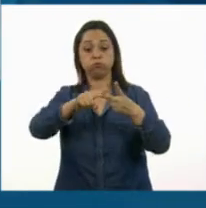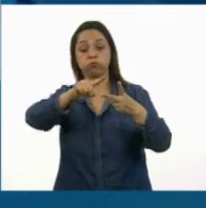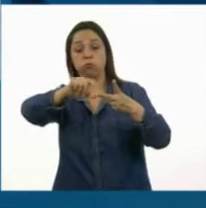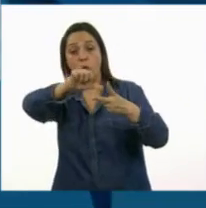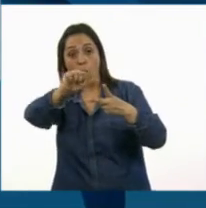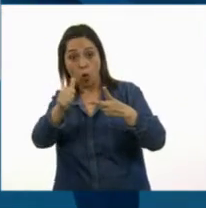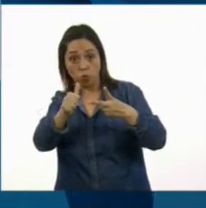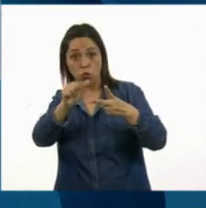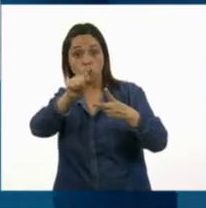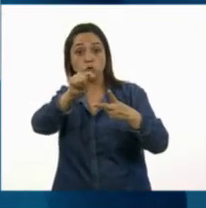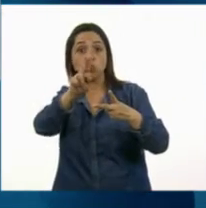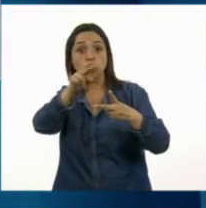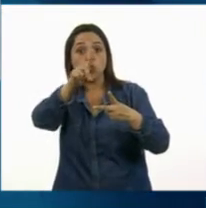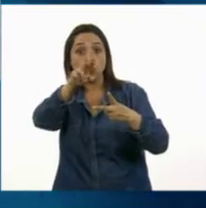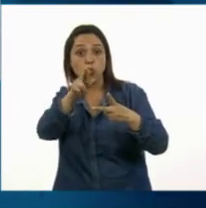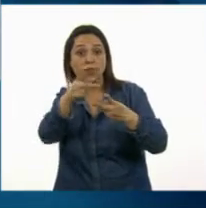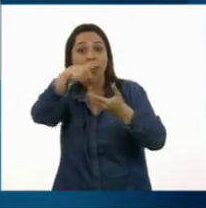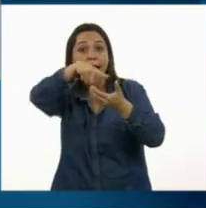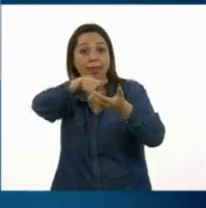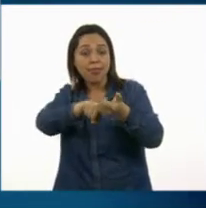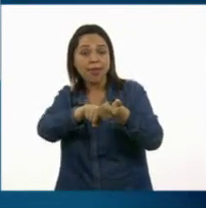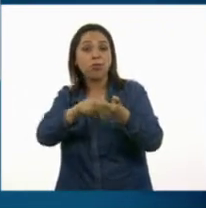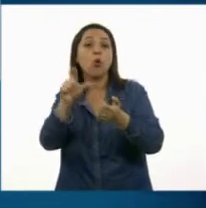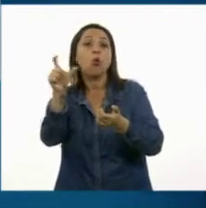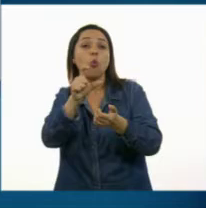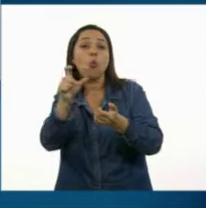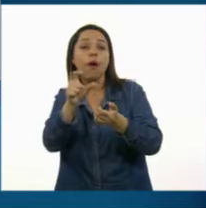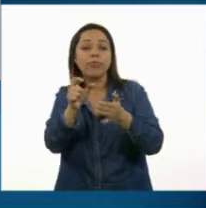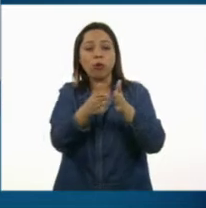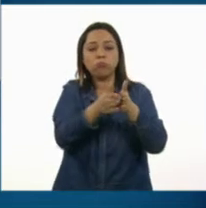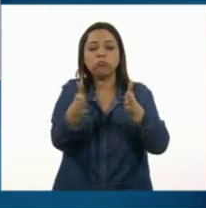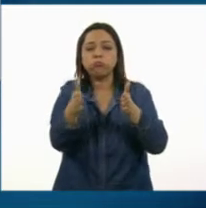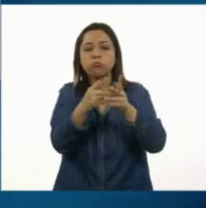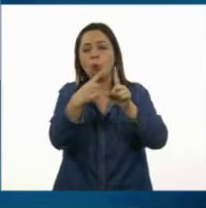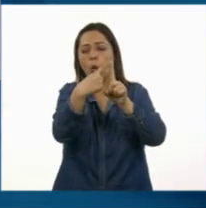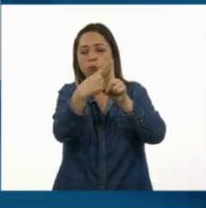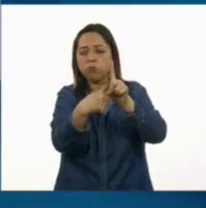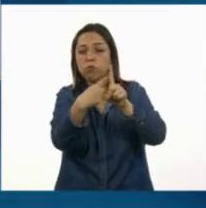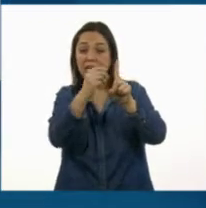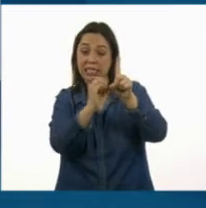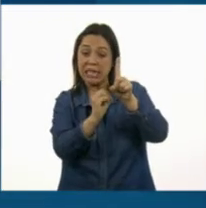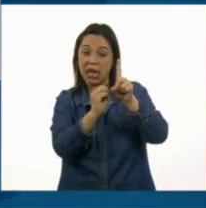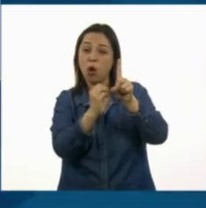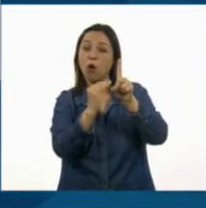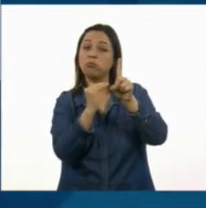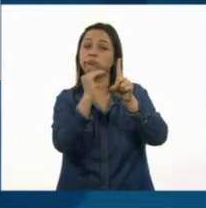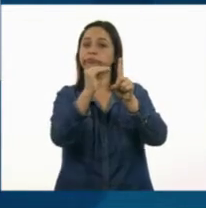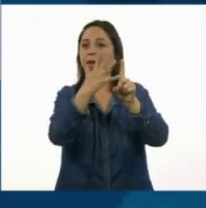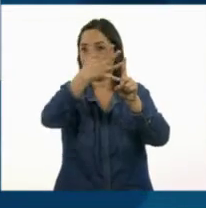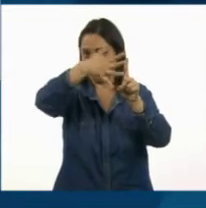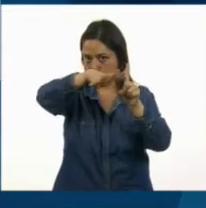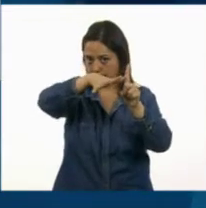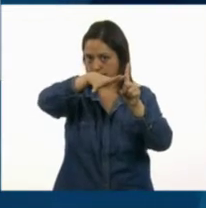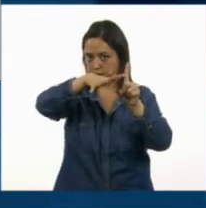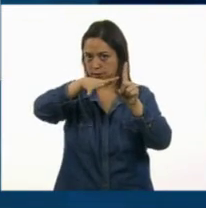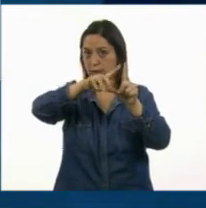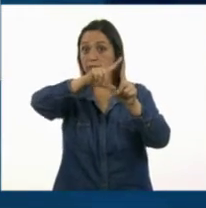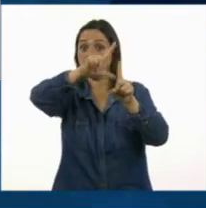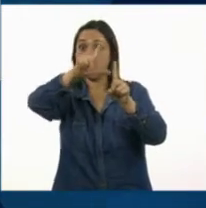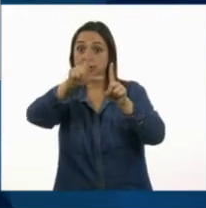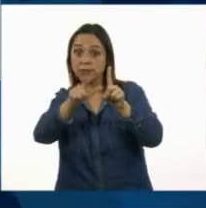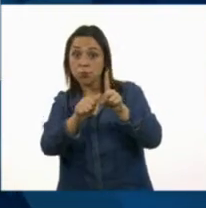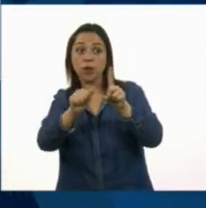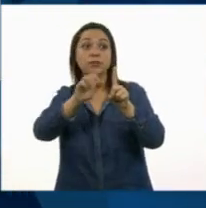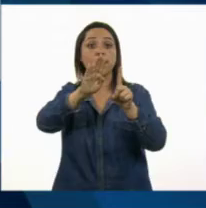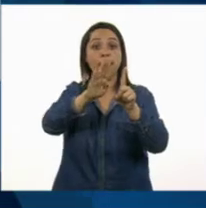la temperatura media del mes más cálido está entre 0 y 10 grados centígrados, y en el subgrupo EF, hielos perpetuos,